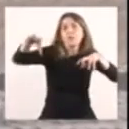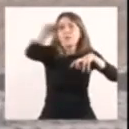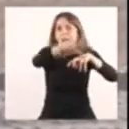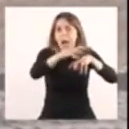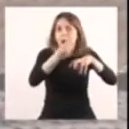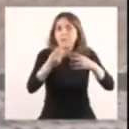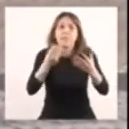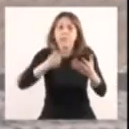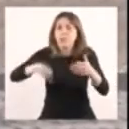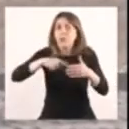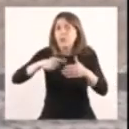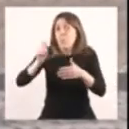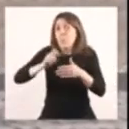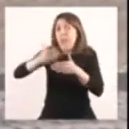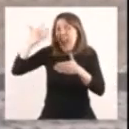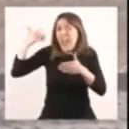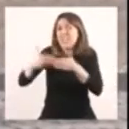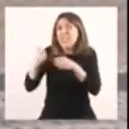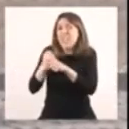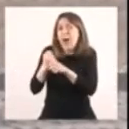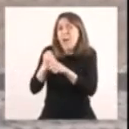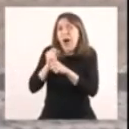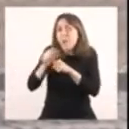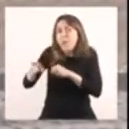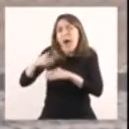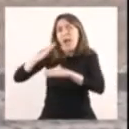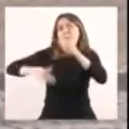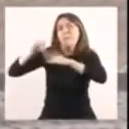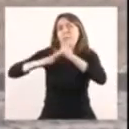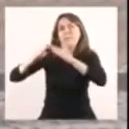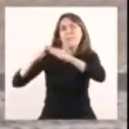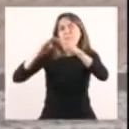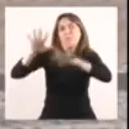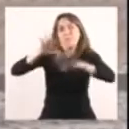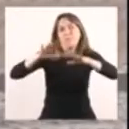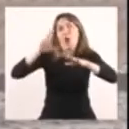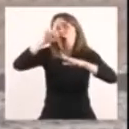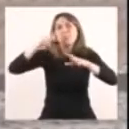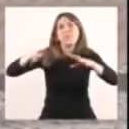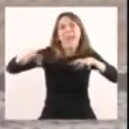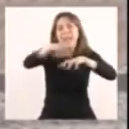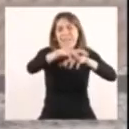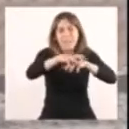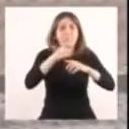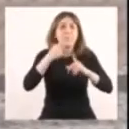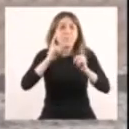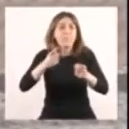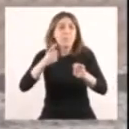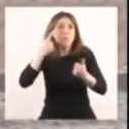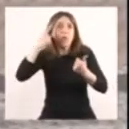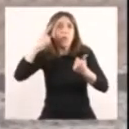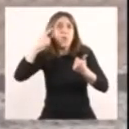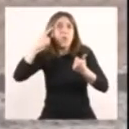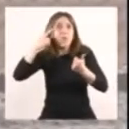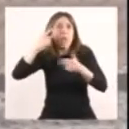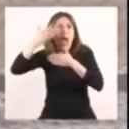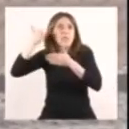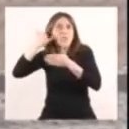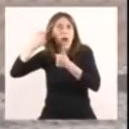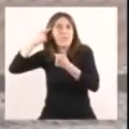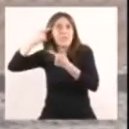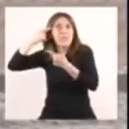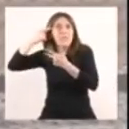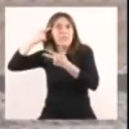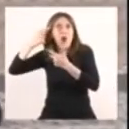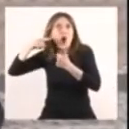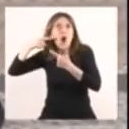para lo que trabajamos todos estos meses. Así que con todas estas ideas llegamos a La Rioja, con el impulso de